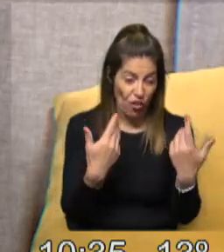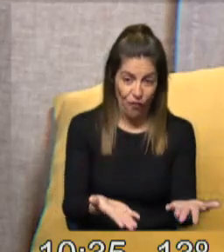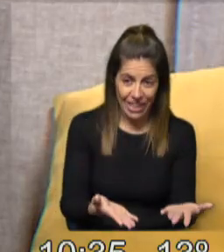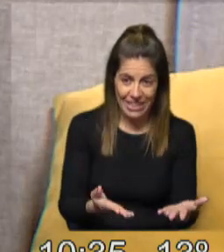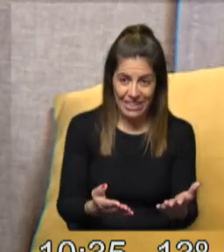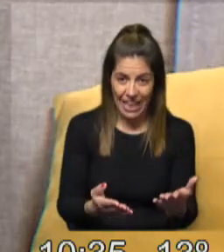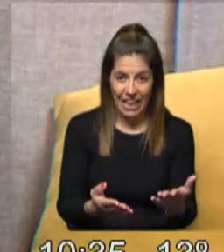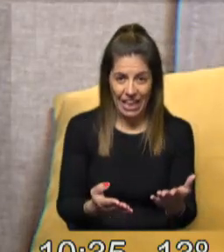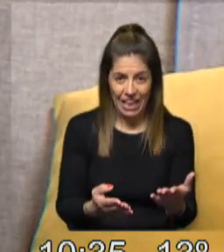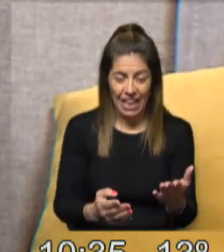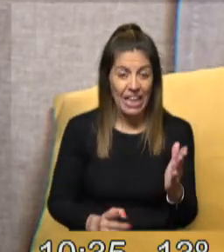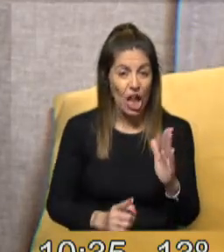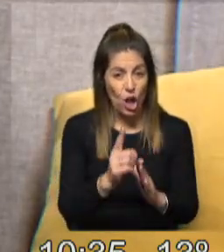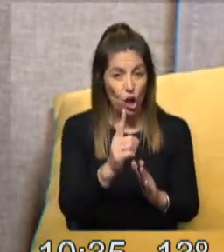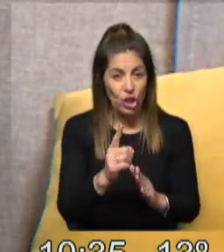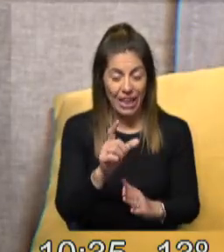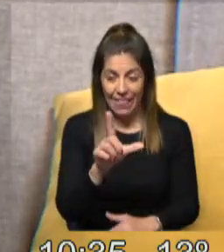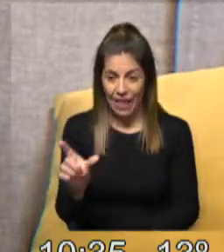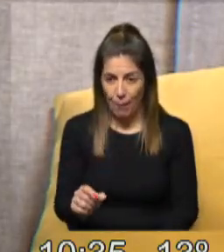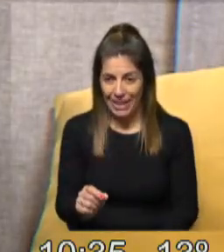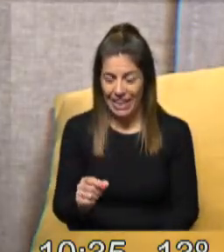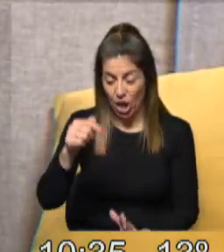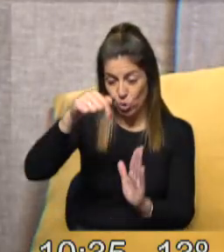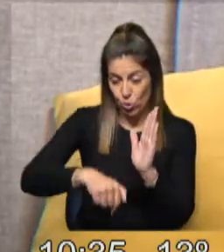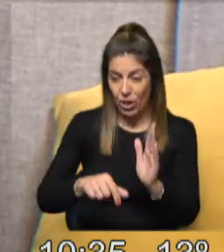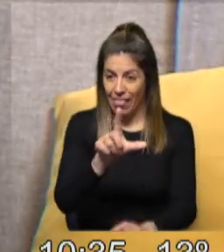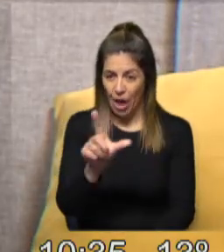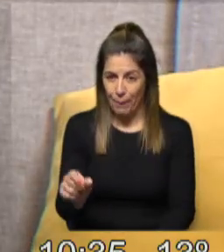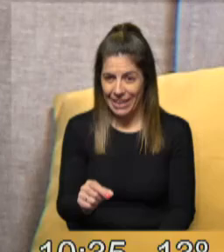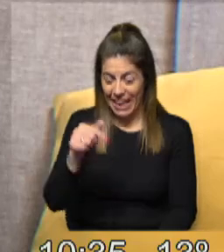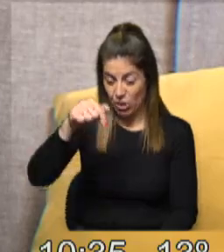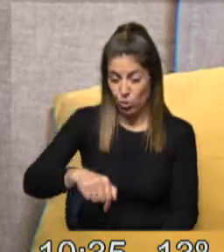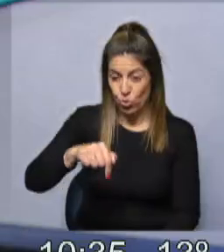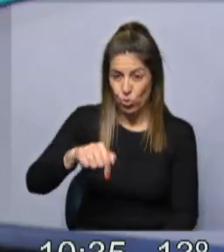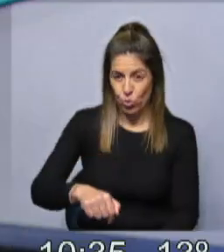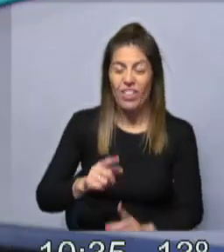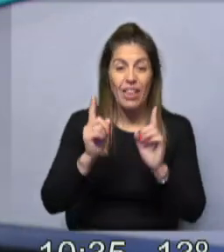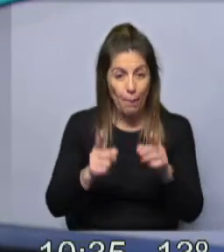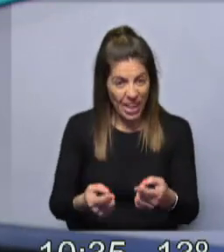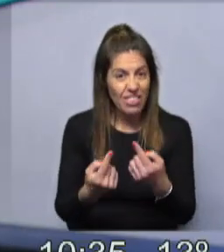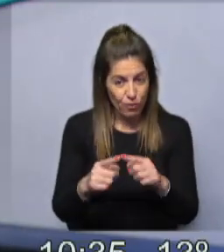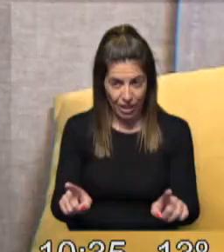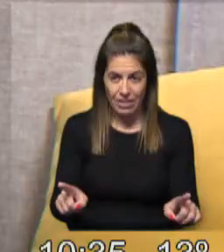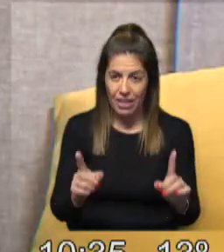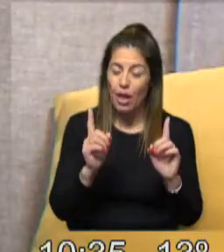el norte de América y el sur. Y dentro del sur... ¿Hay diferencia entre...?